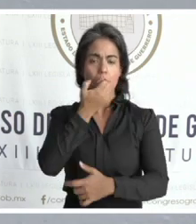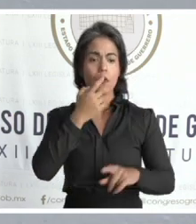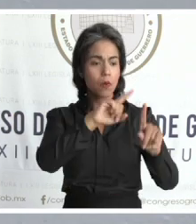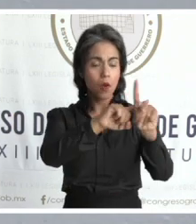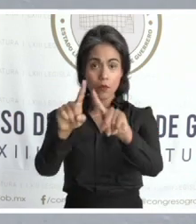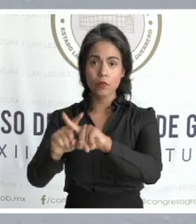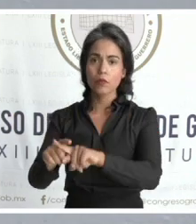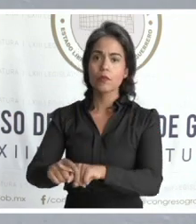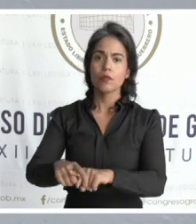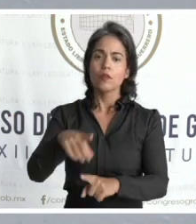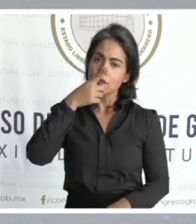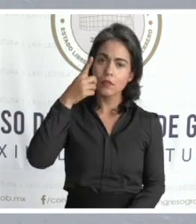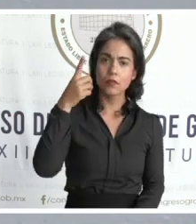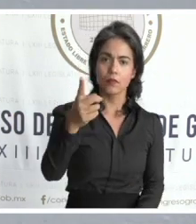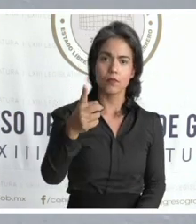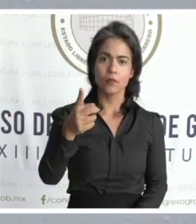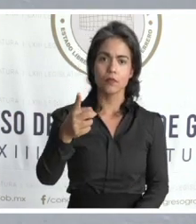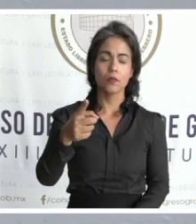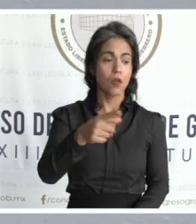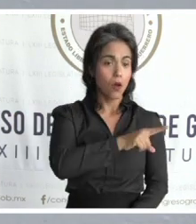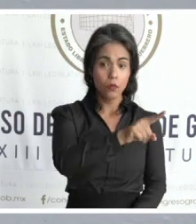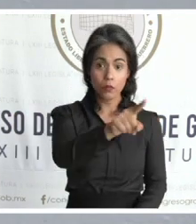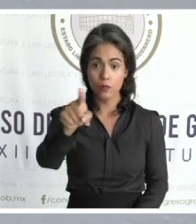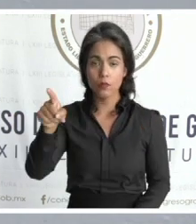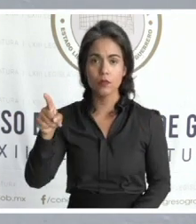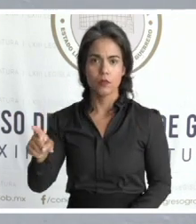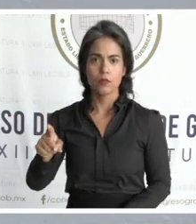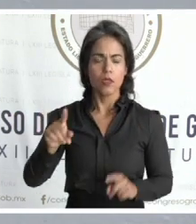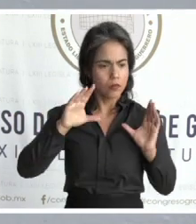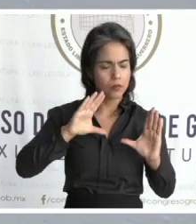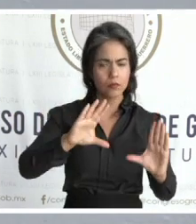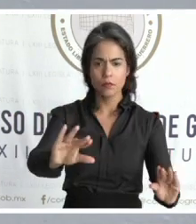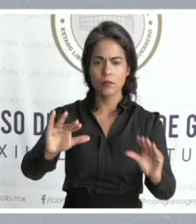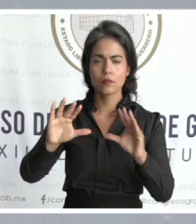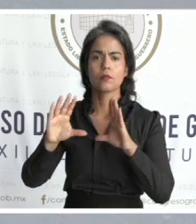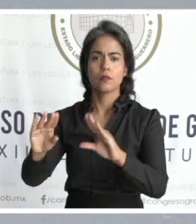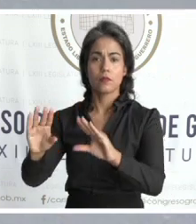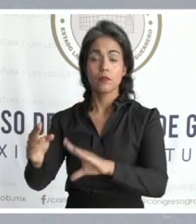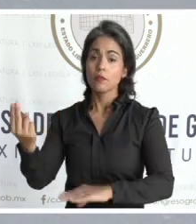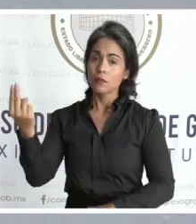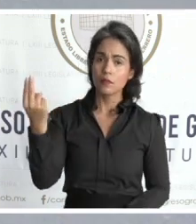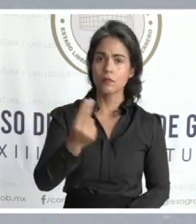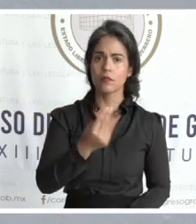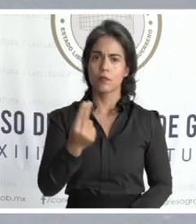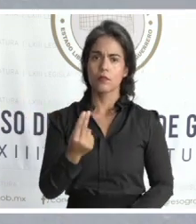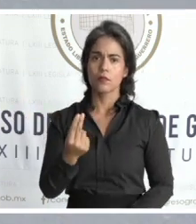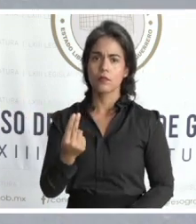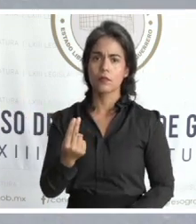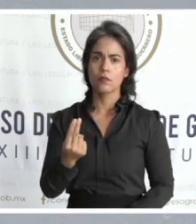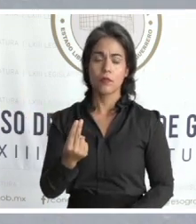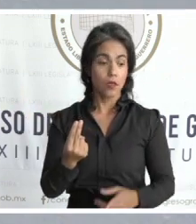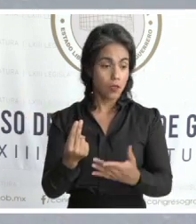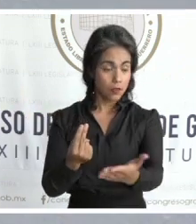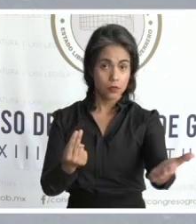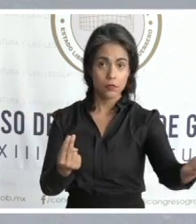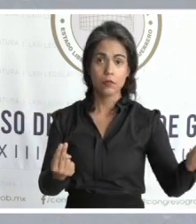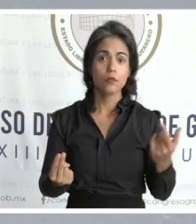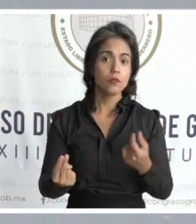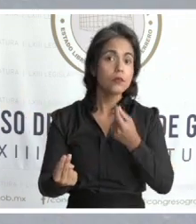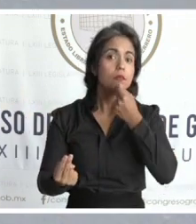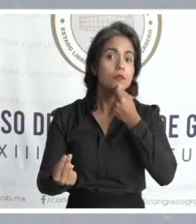desde todos los niveles educativos, concientizar sobre el respeto y los derechos